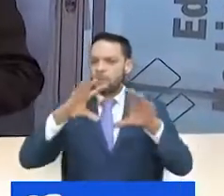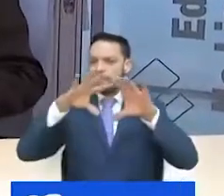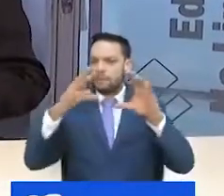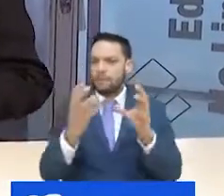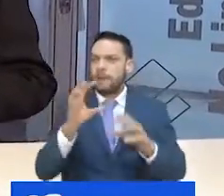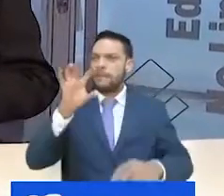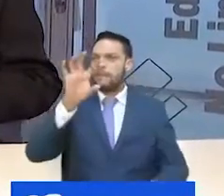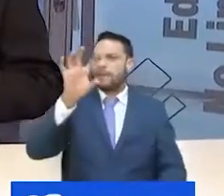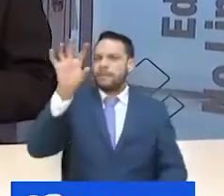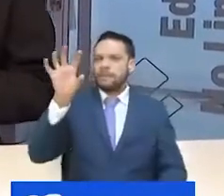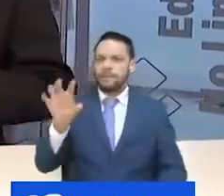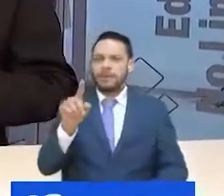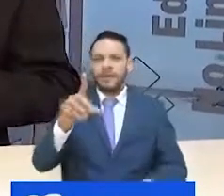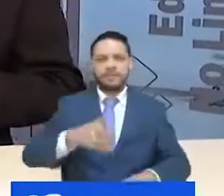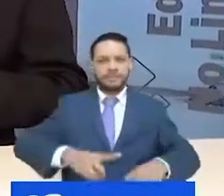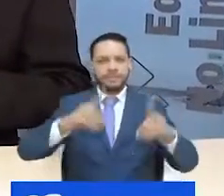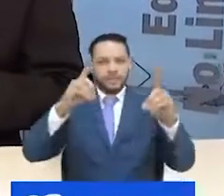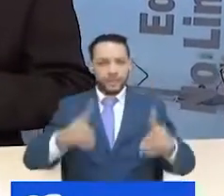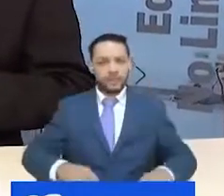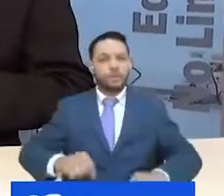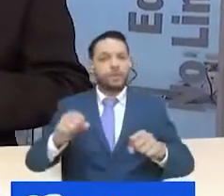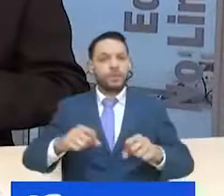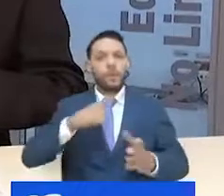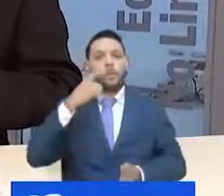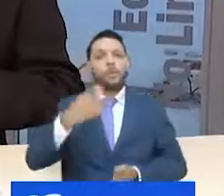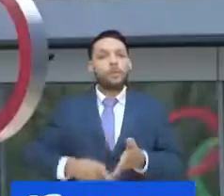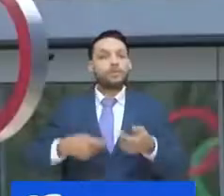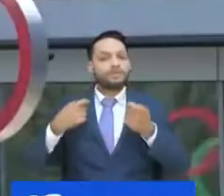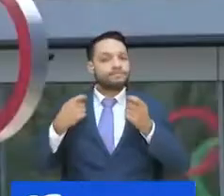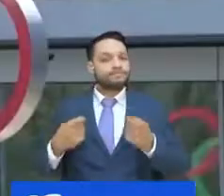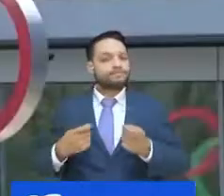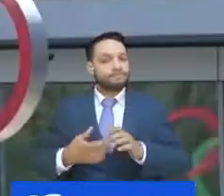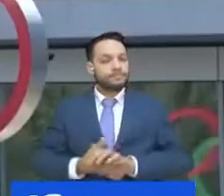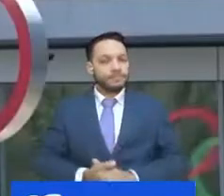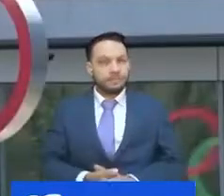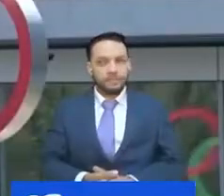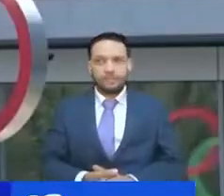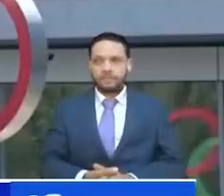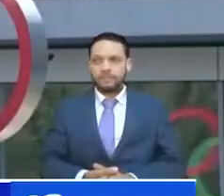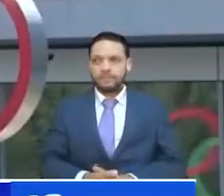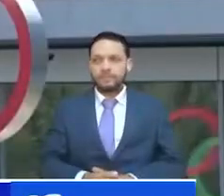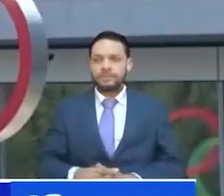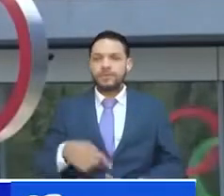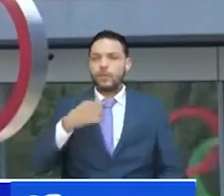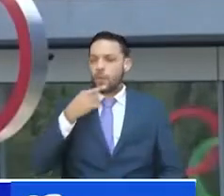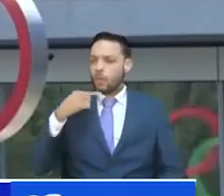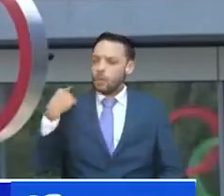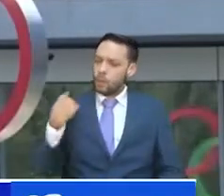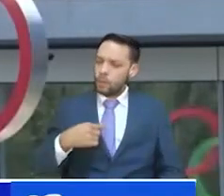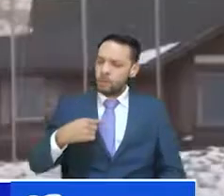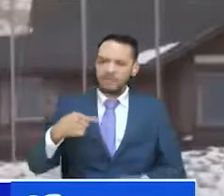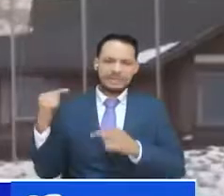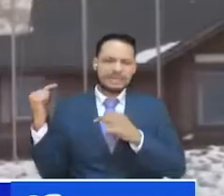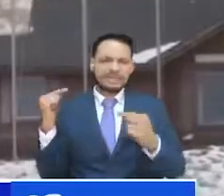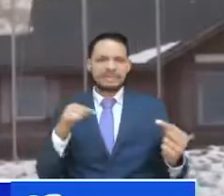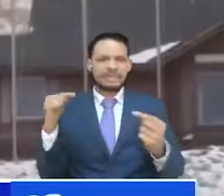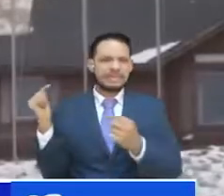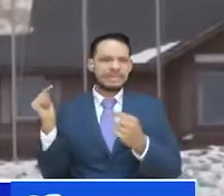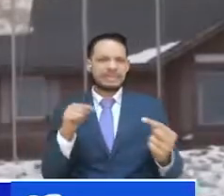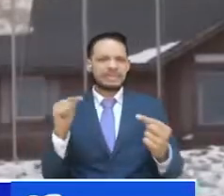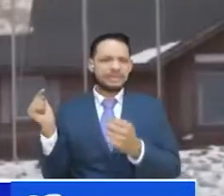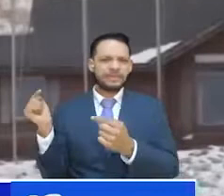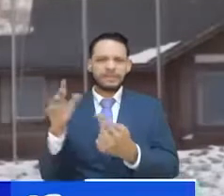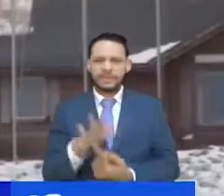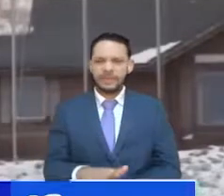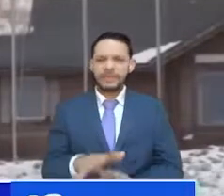se ha sumado con decisiones bastante drásticas. El ataque de Rusia a Ucrania cada día genera repercusiones en